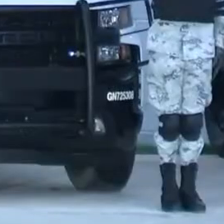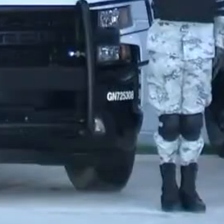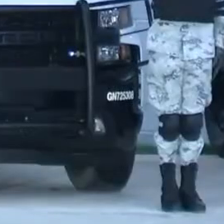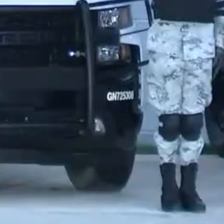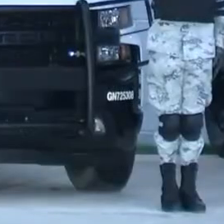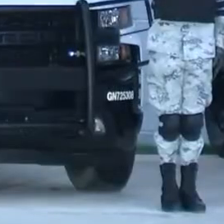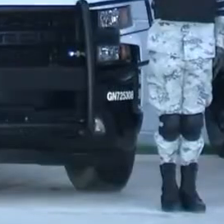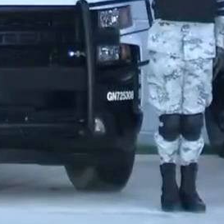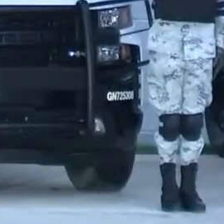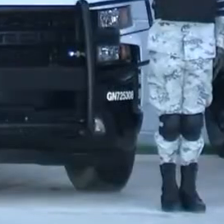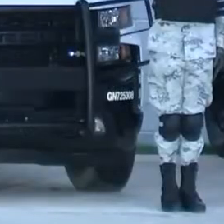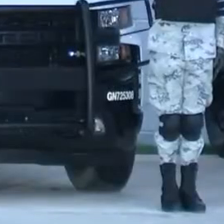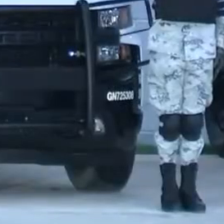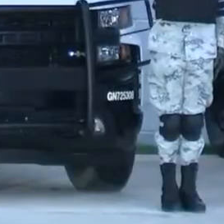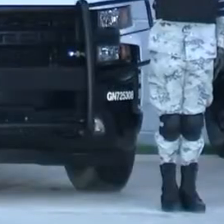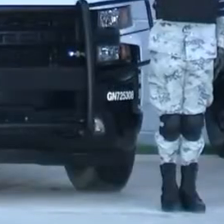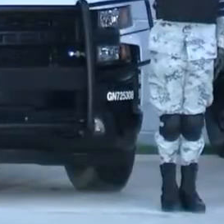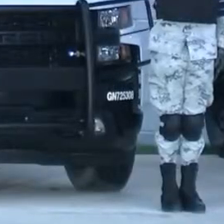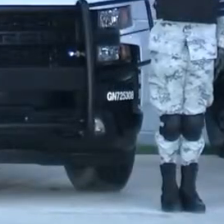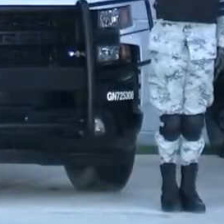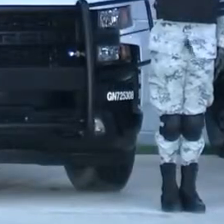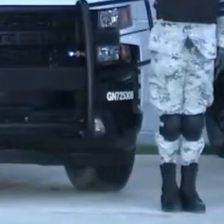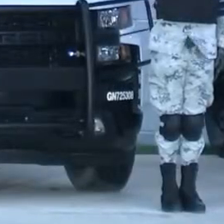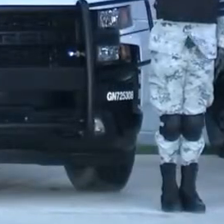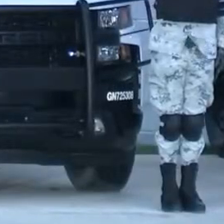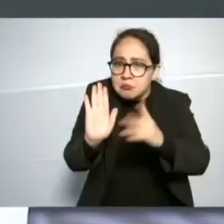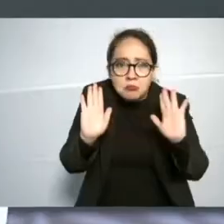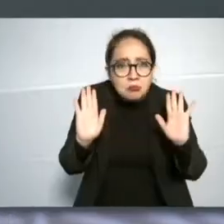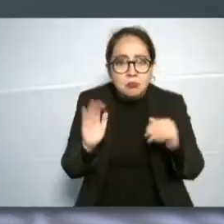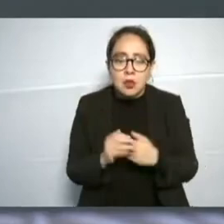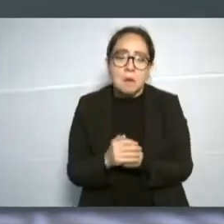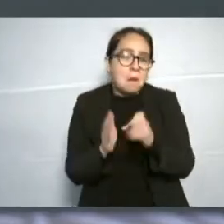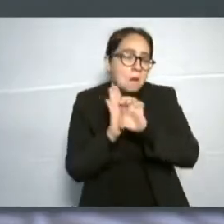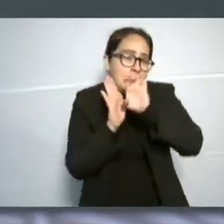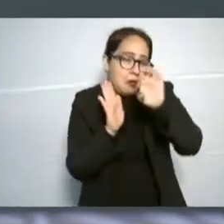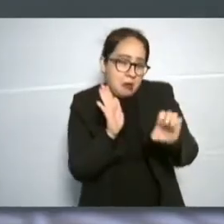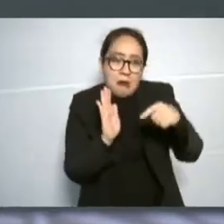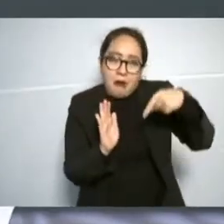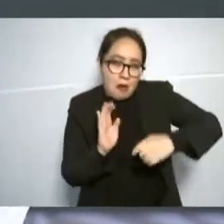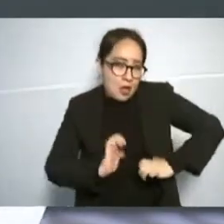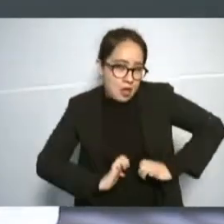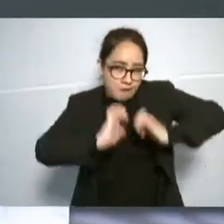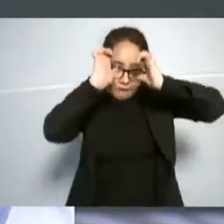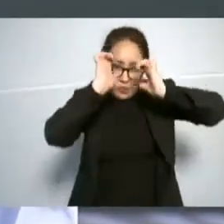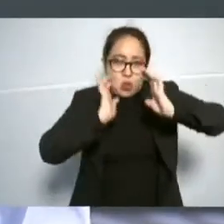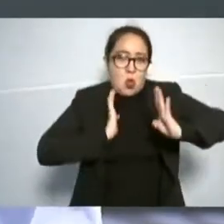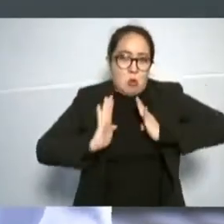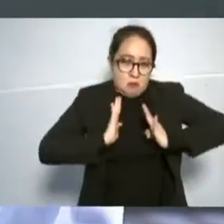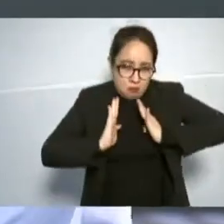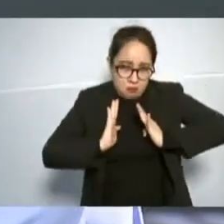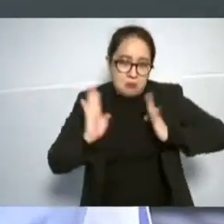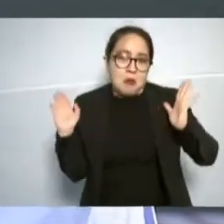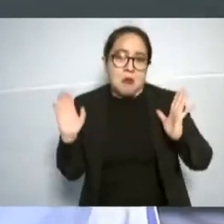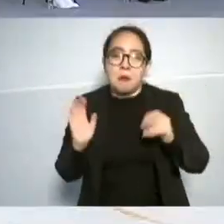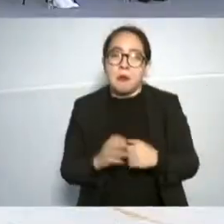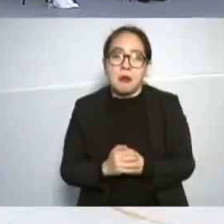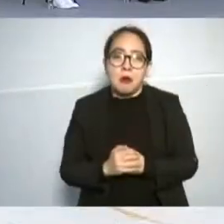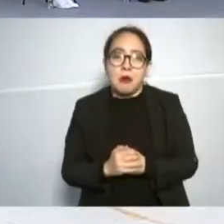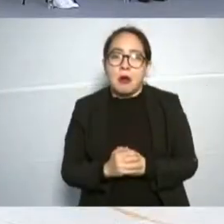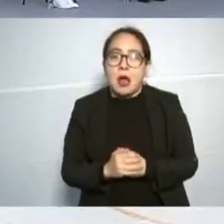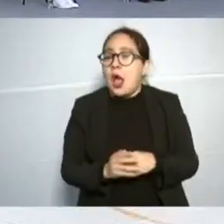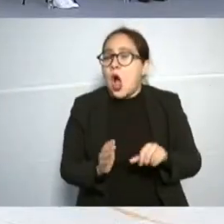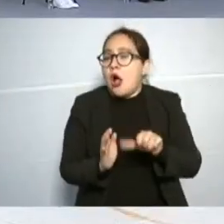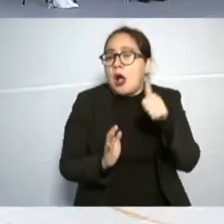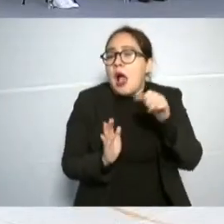Nada más pensemos si este cuartel se hubiese entregado a una